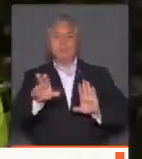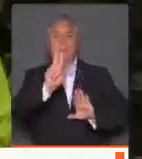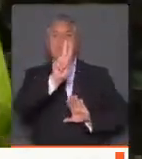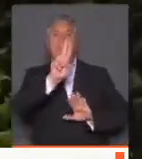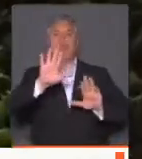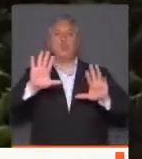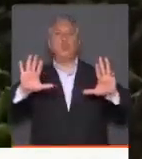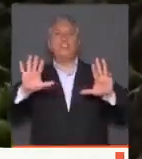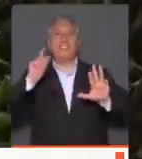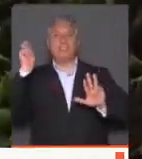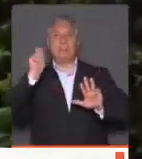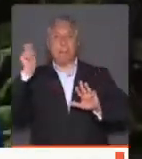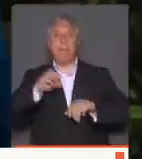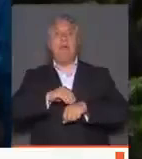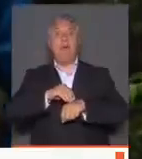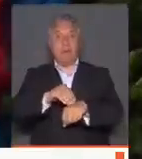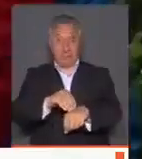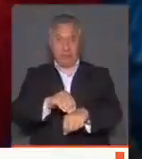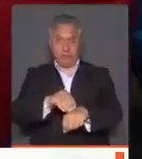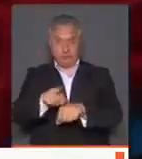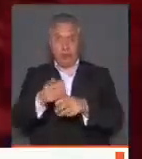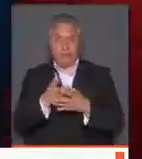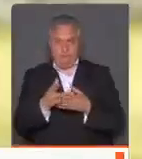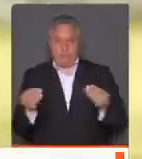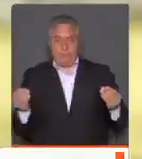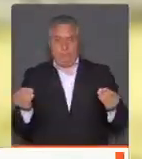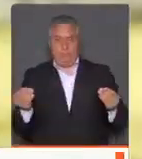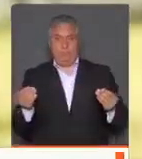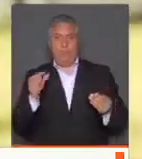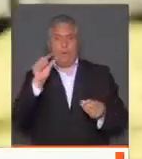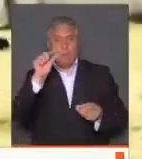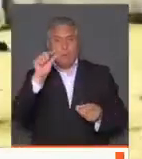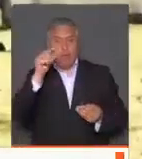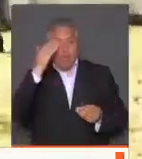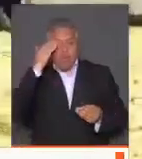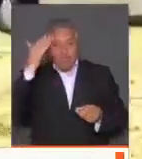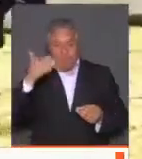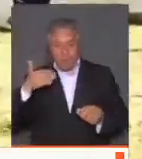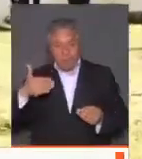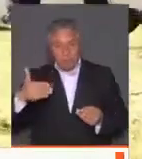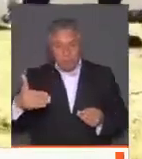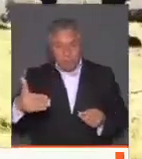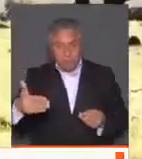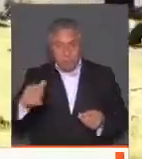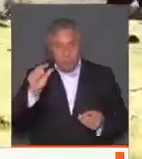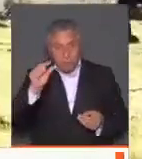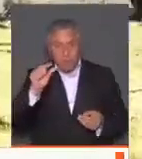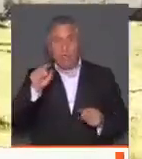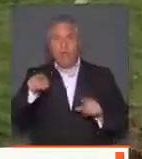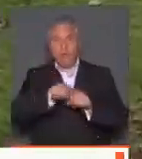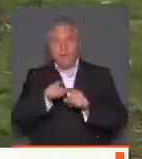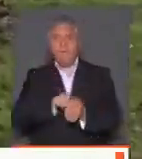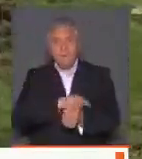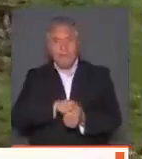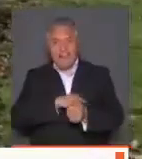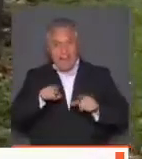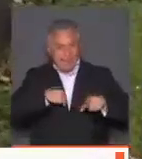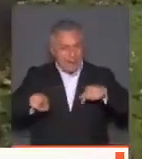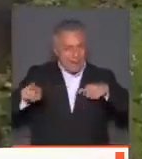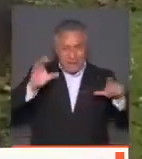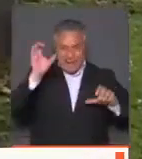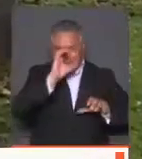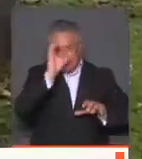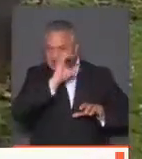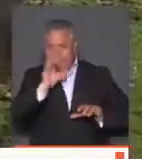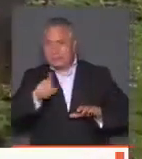antes de eso a los pocos días de iniciada la búsqueda que realiza la familia y voluntarios ellos por su cuenta